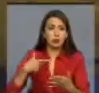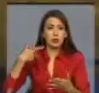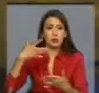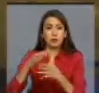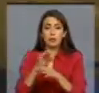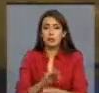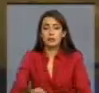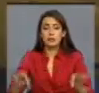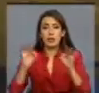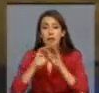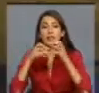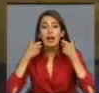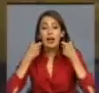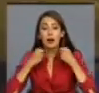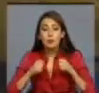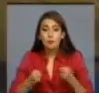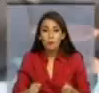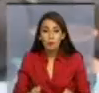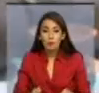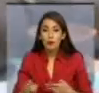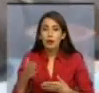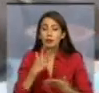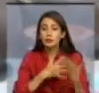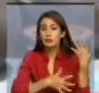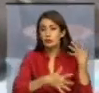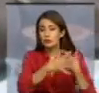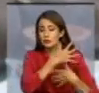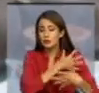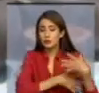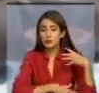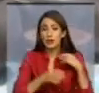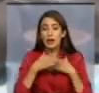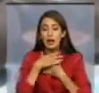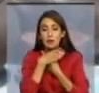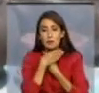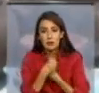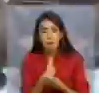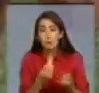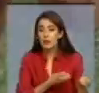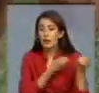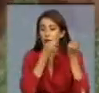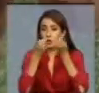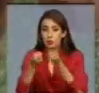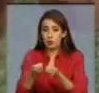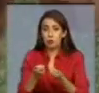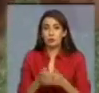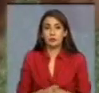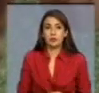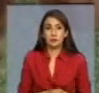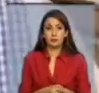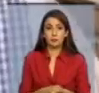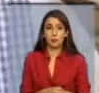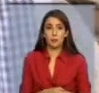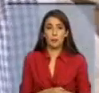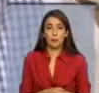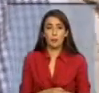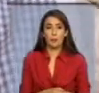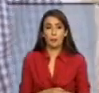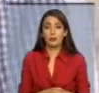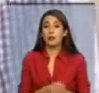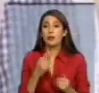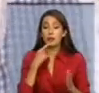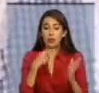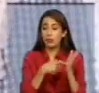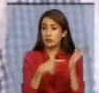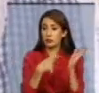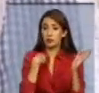los abuelos relatan a sus nietos lo que a ellos les regalaban sus padres en aquella época. Les muestran a los niños que esto, yo